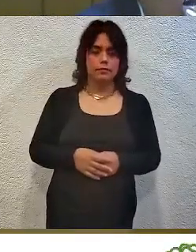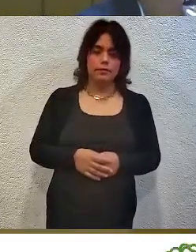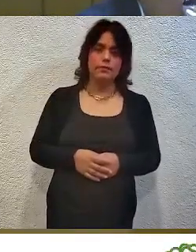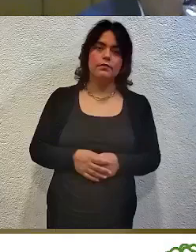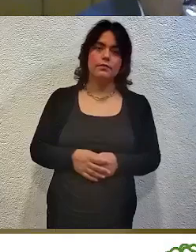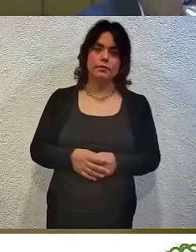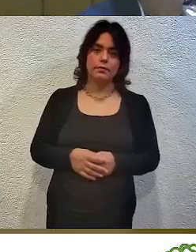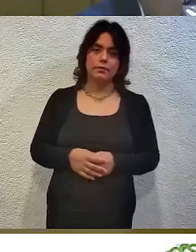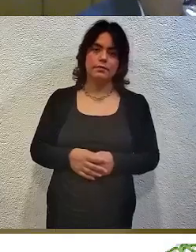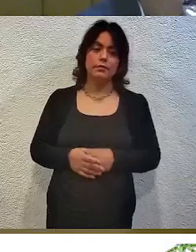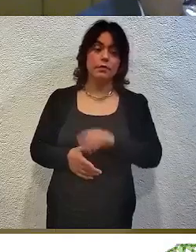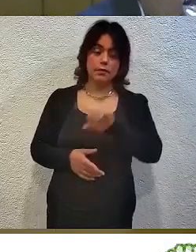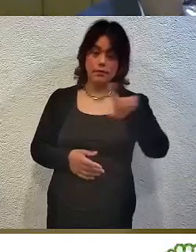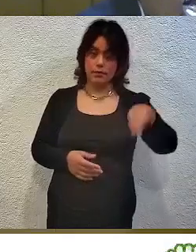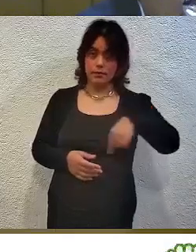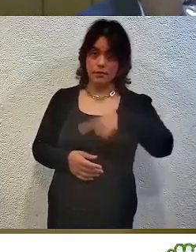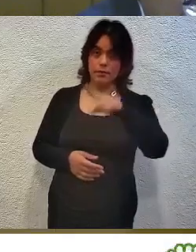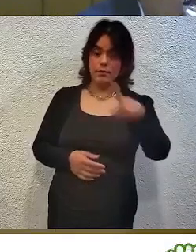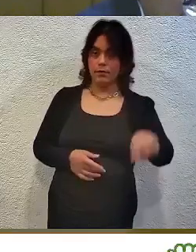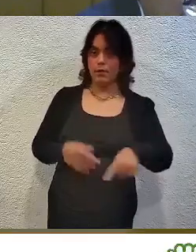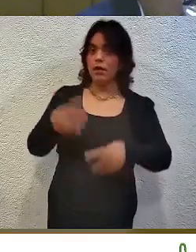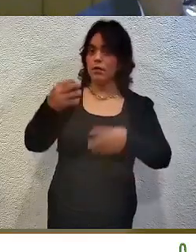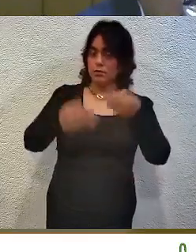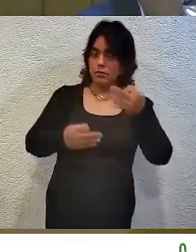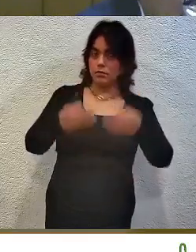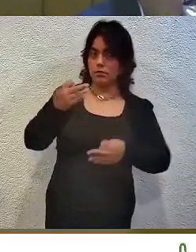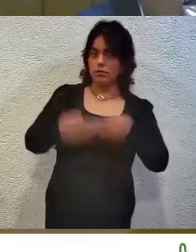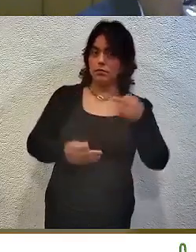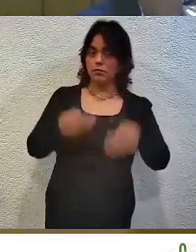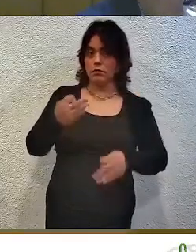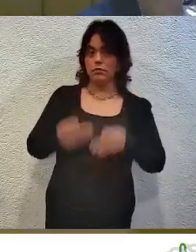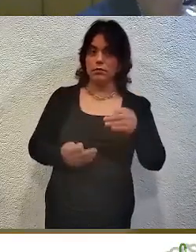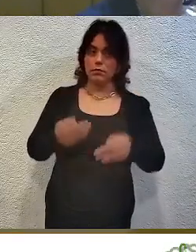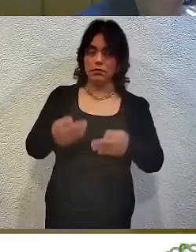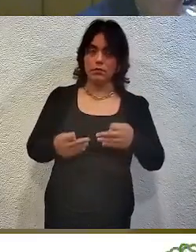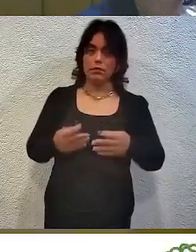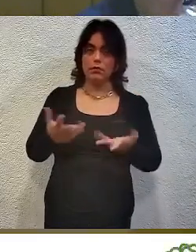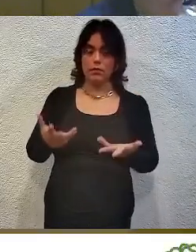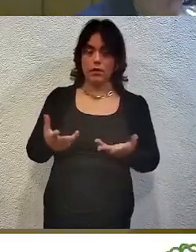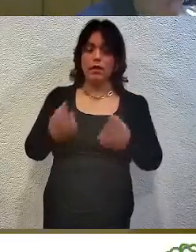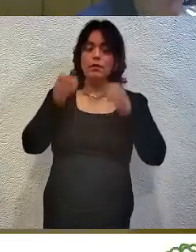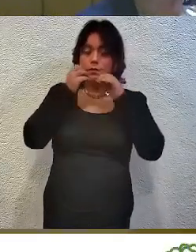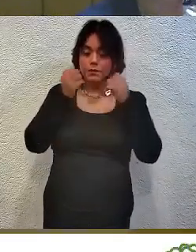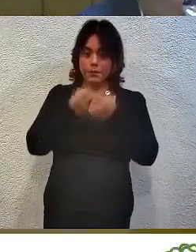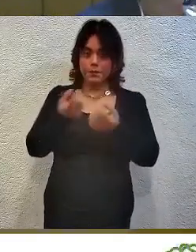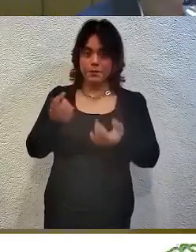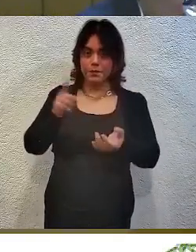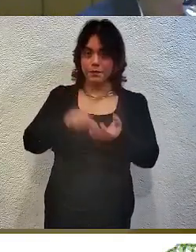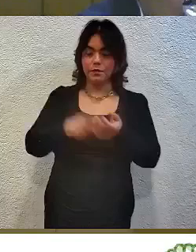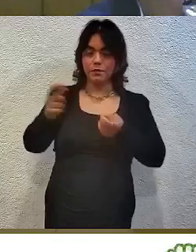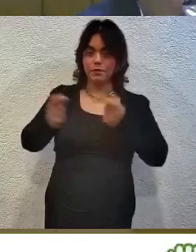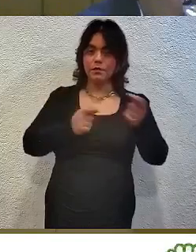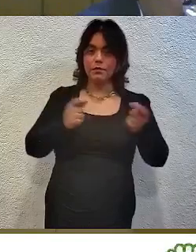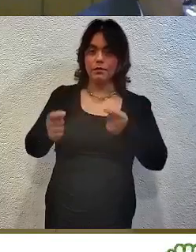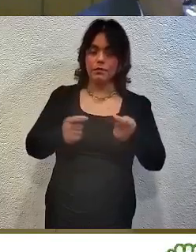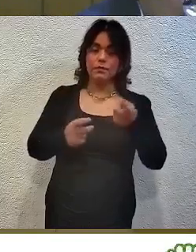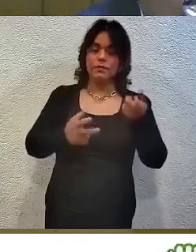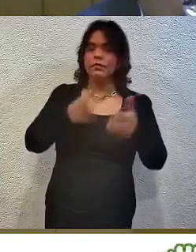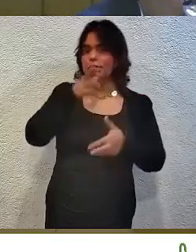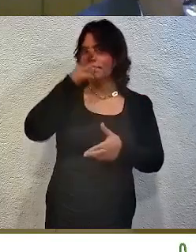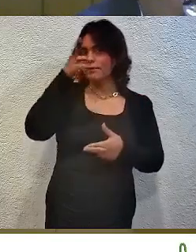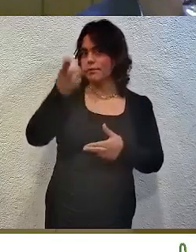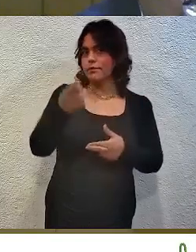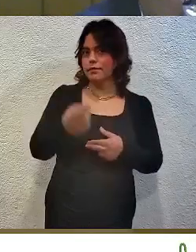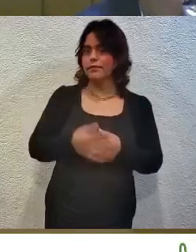afectaciones a bienes jurídicos tutelados, y así lo fue. O sea, el órgano interno de control emite una resolución de fondo y